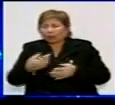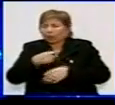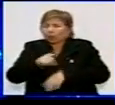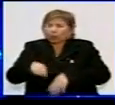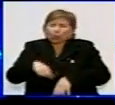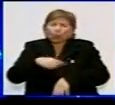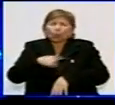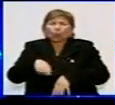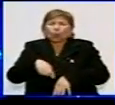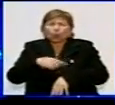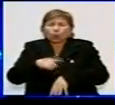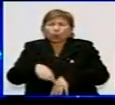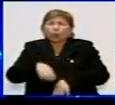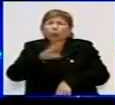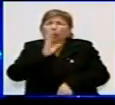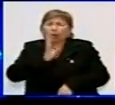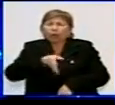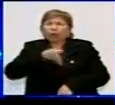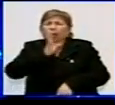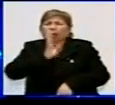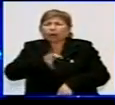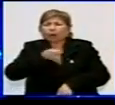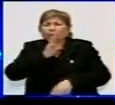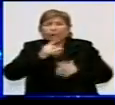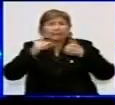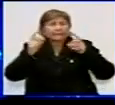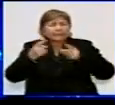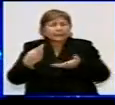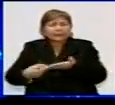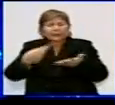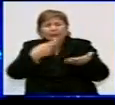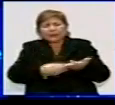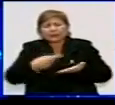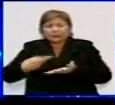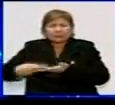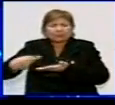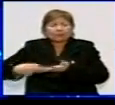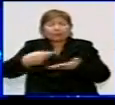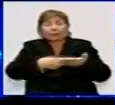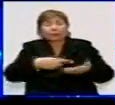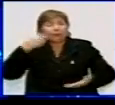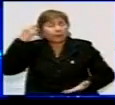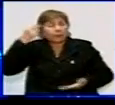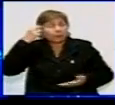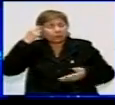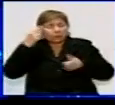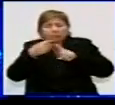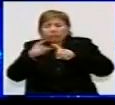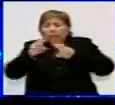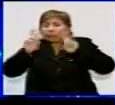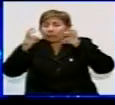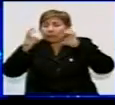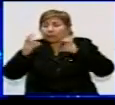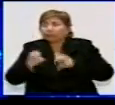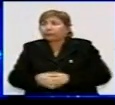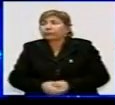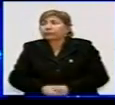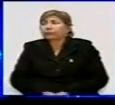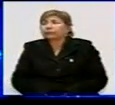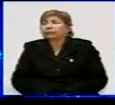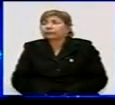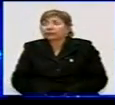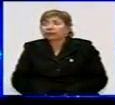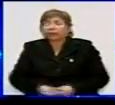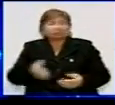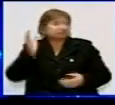horas los diferentes temas de las reformas de políticas y también constitucionales hemos podido